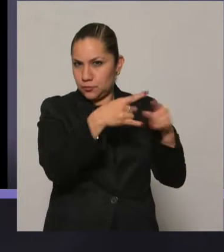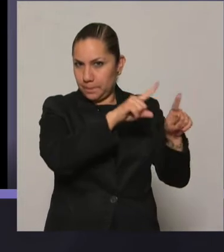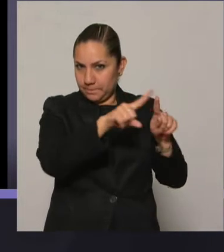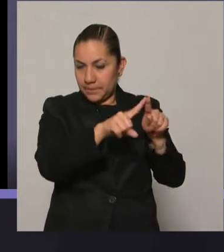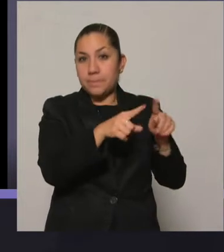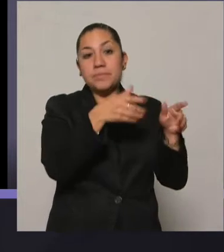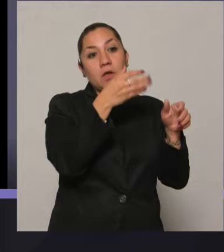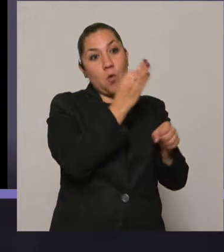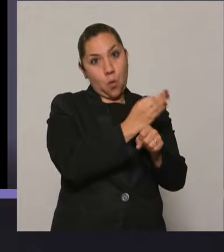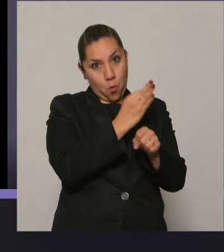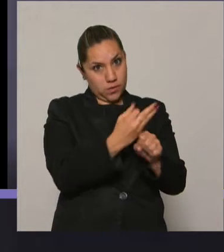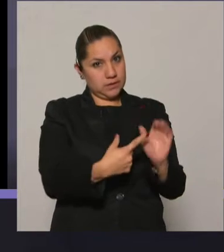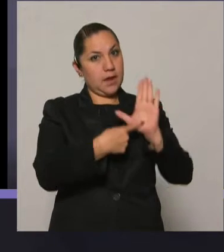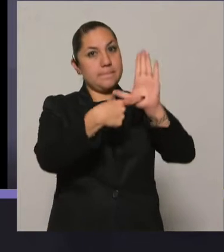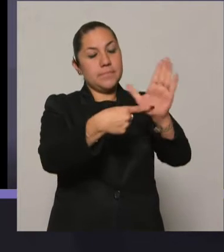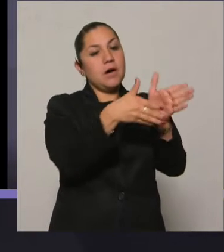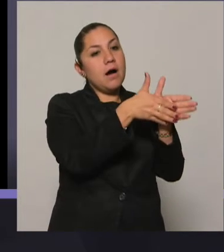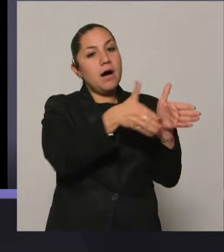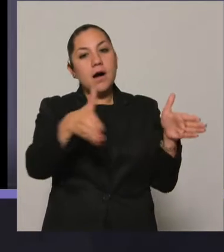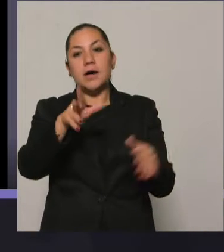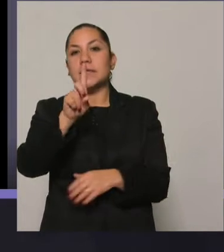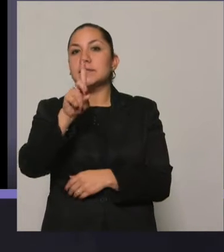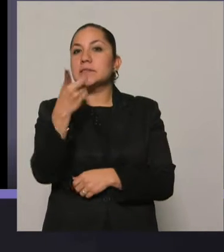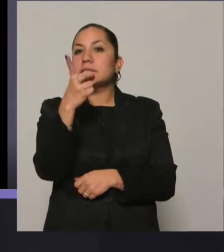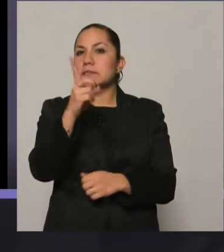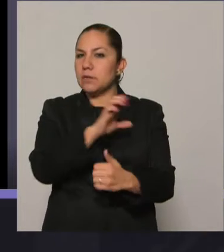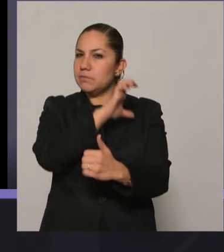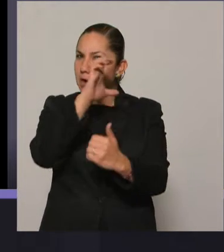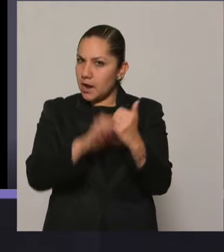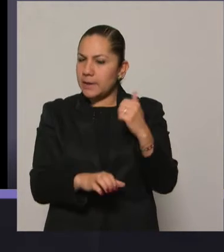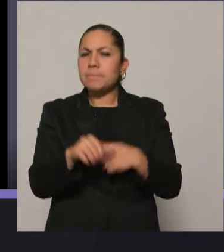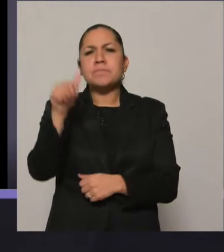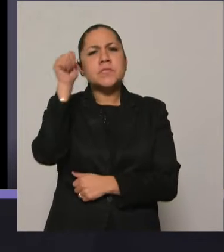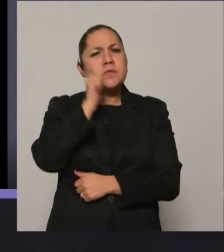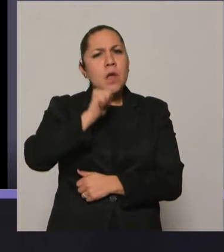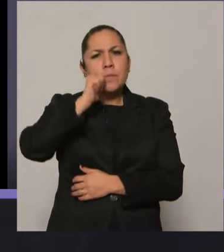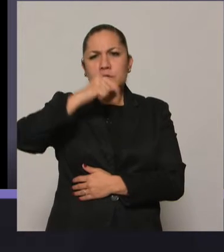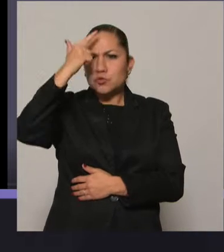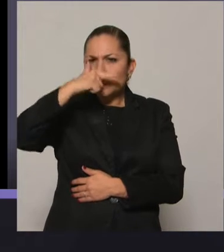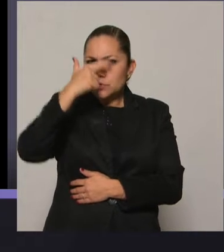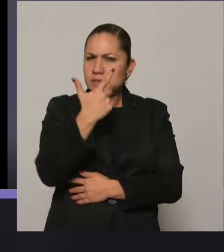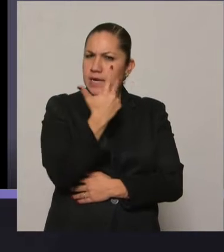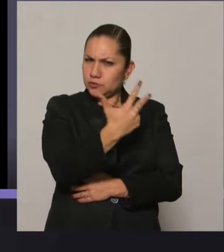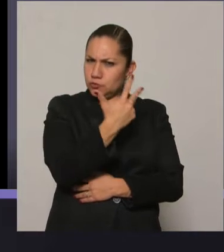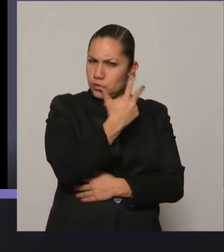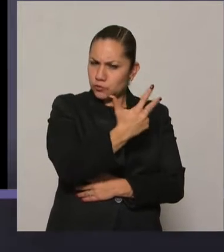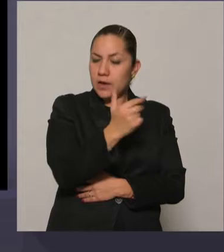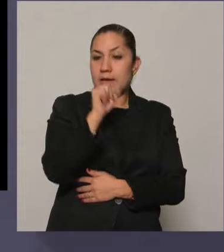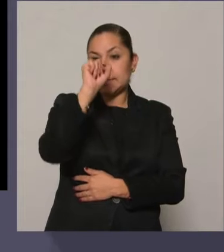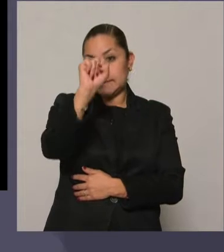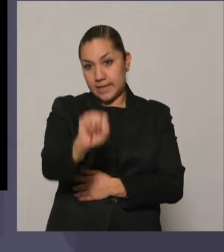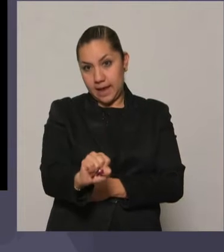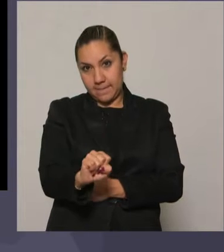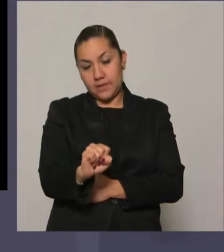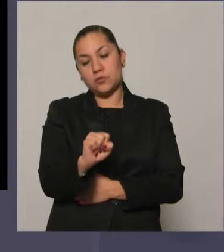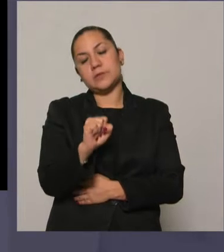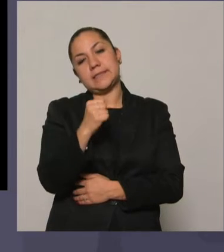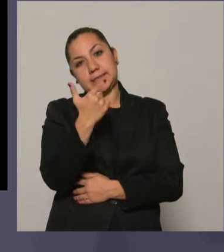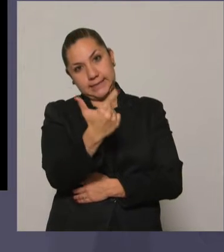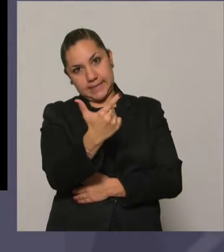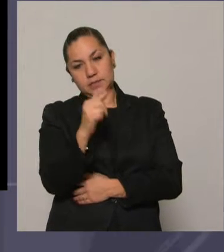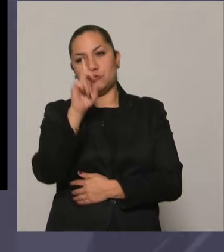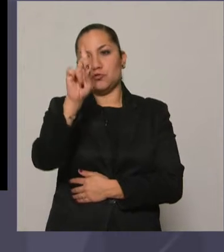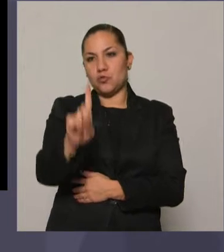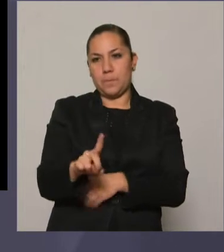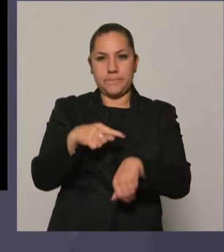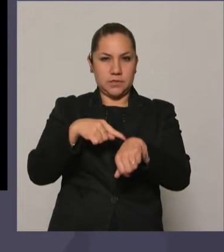sea, todavía hay tiempo, se va a presentar todos los días a las 8 de la noche, sábados a las 7 me parece, y domingos a las 6, los